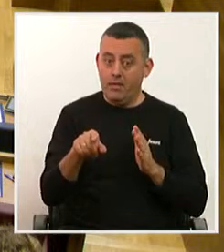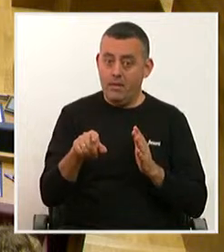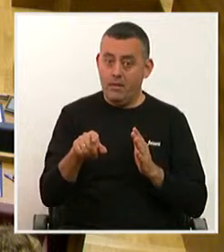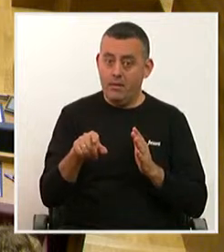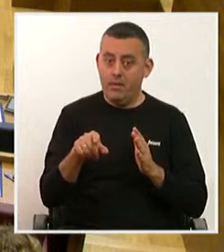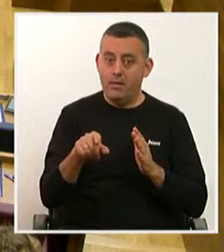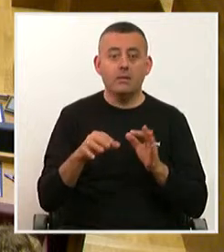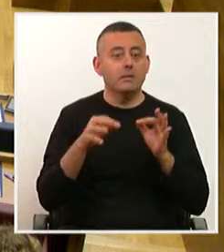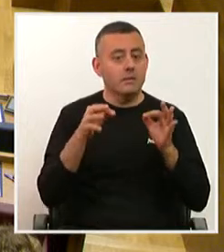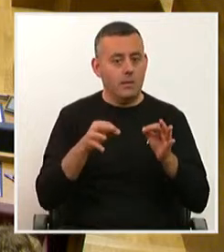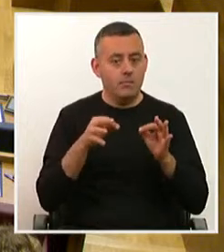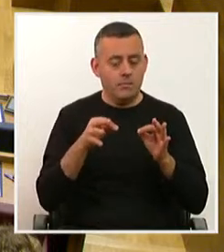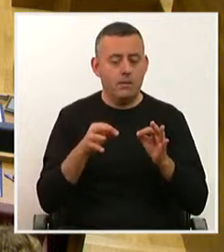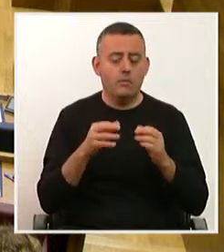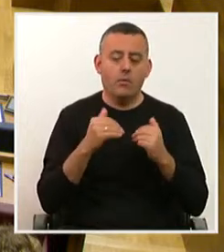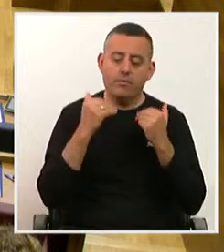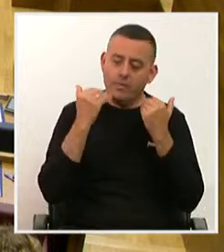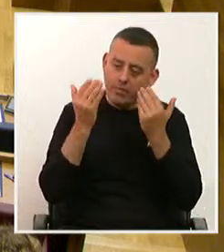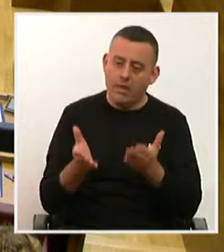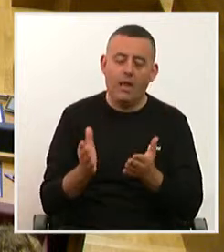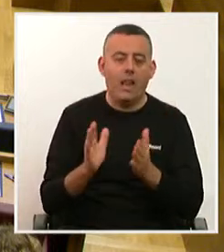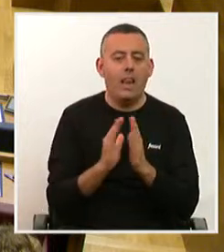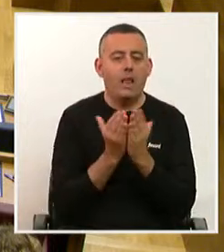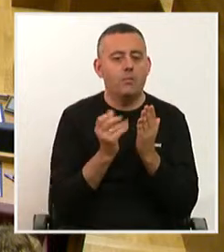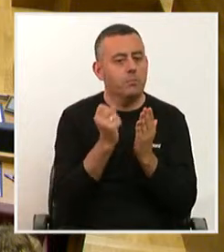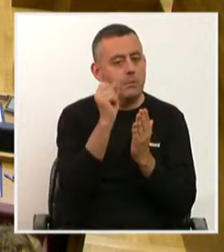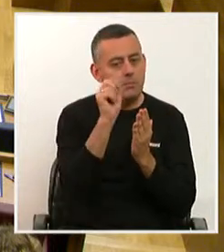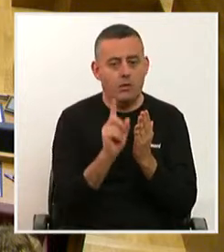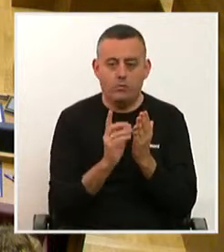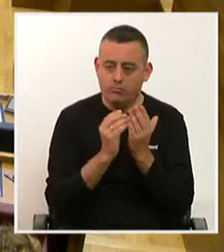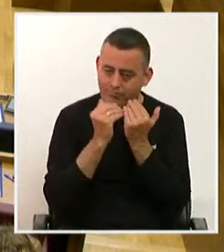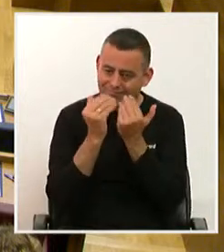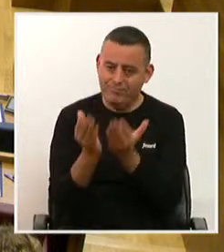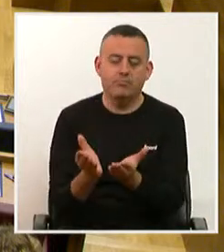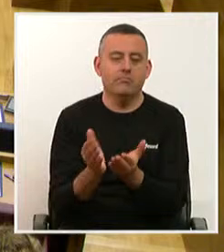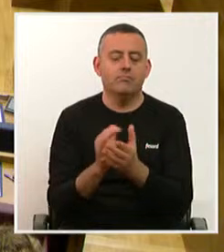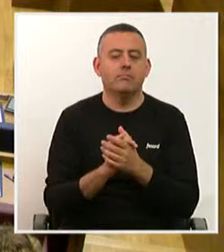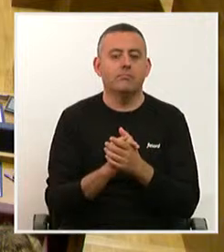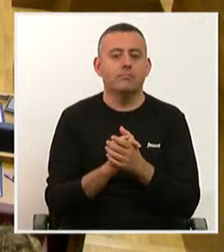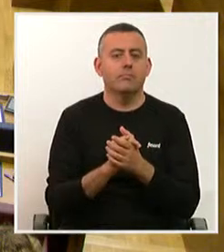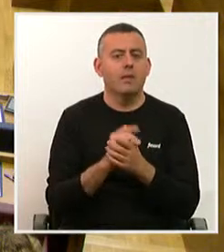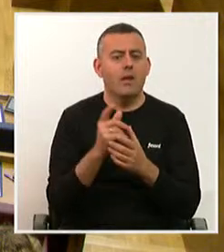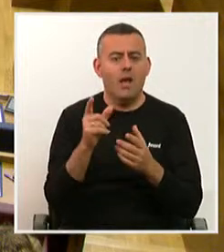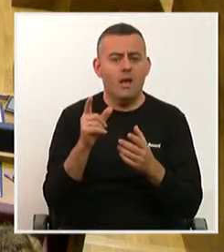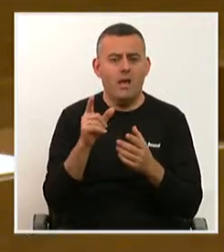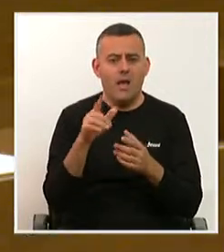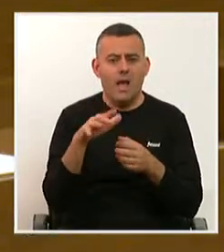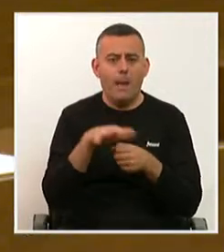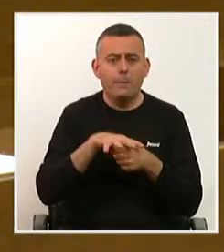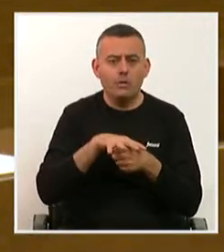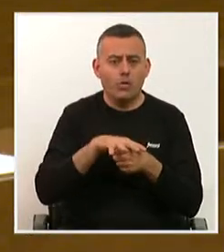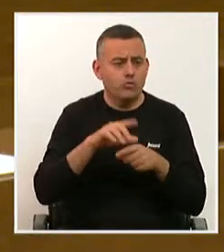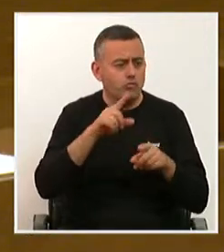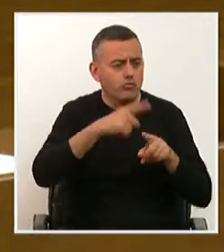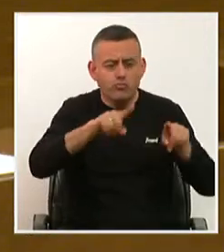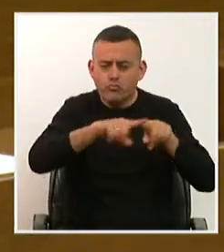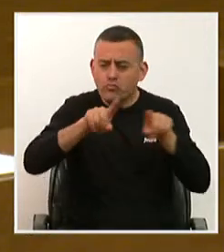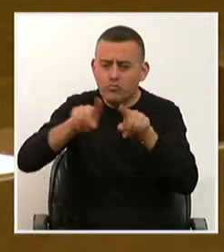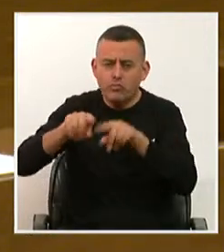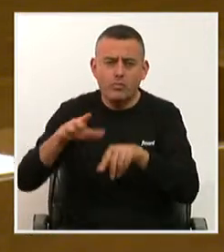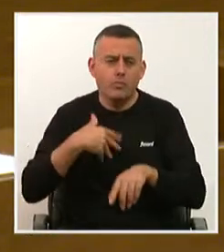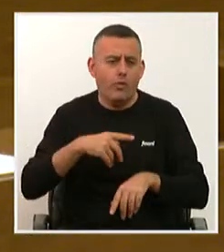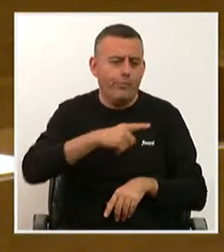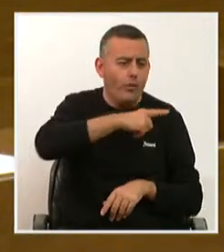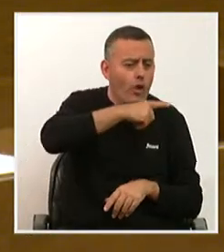vaar el primer de va ser tan prolífica que com y de lacia Hum